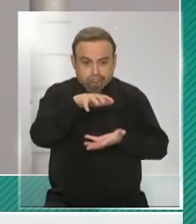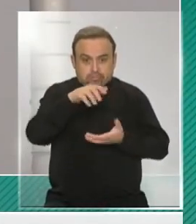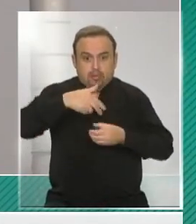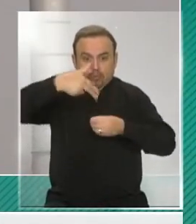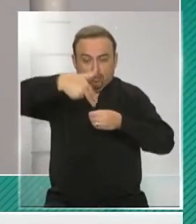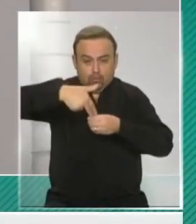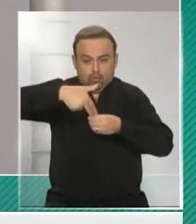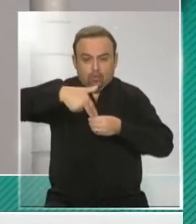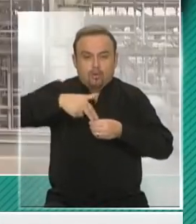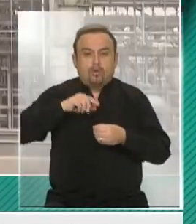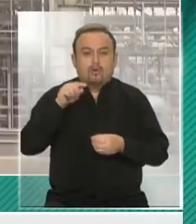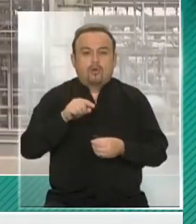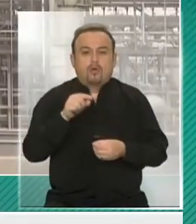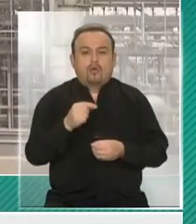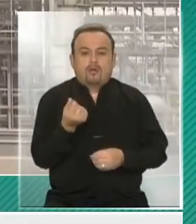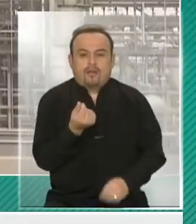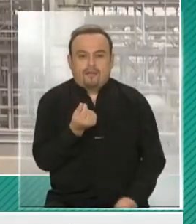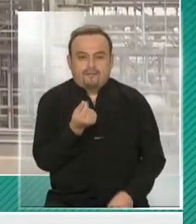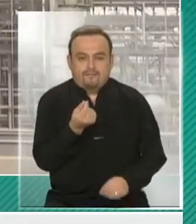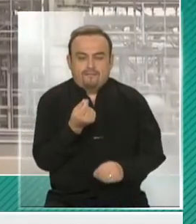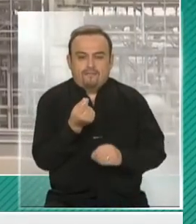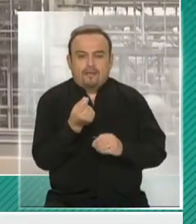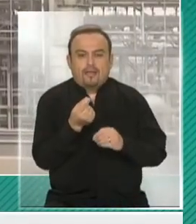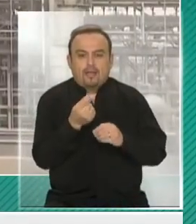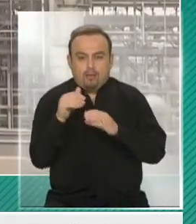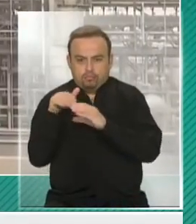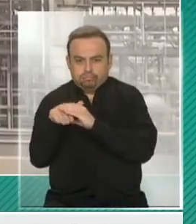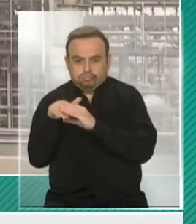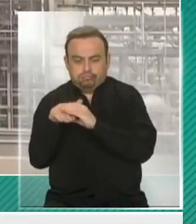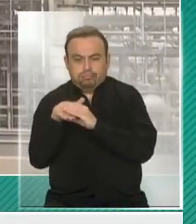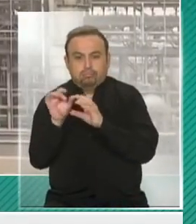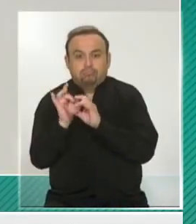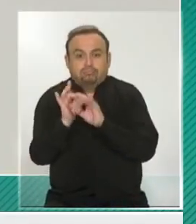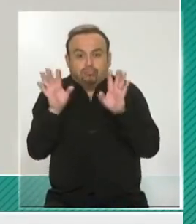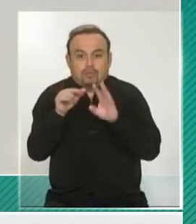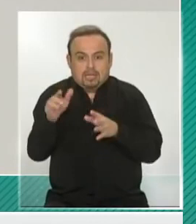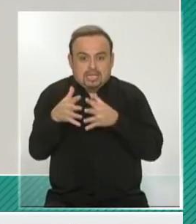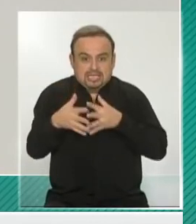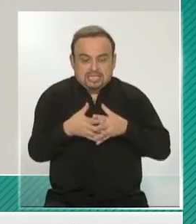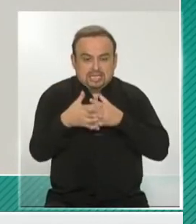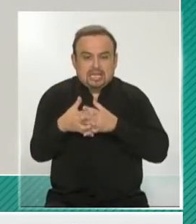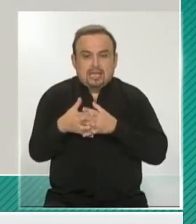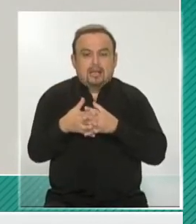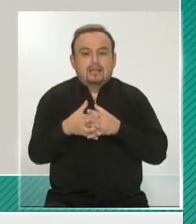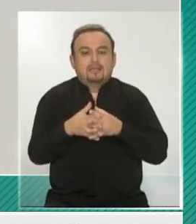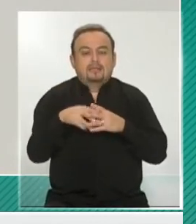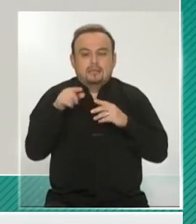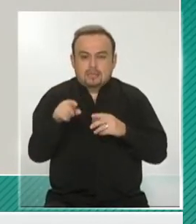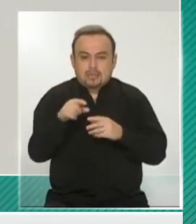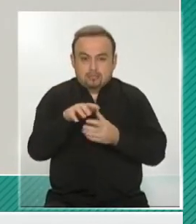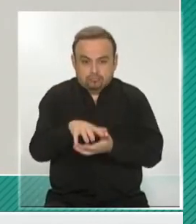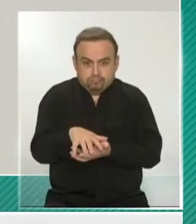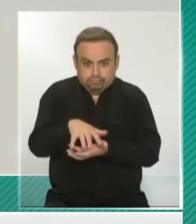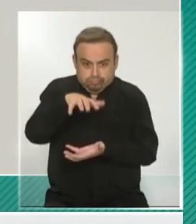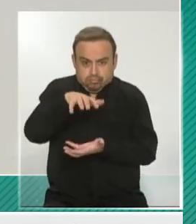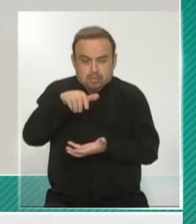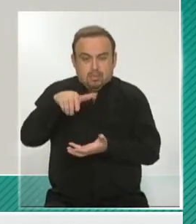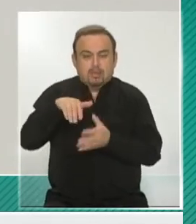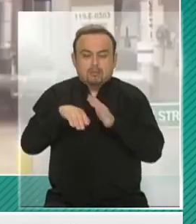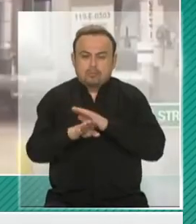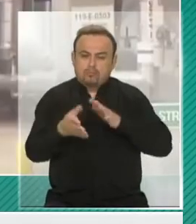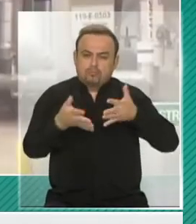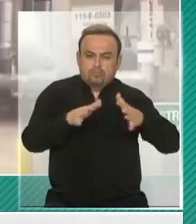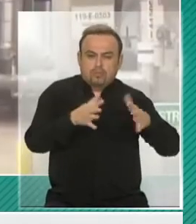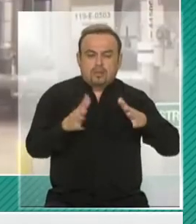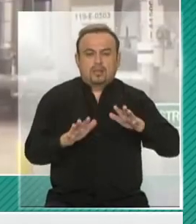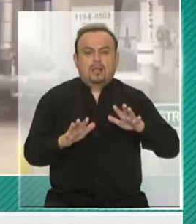aumentar con ello las reservas estratégicas de eeuu y ese aumento sería de aproximadamente